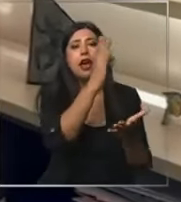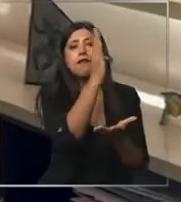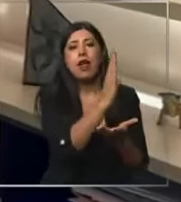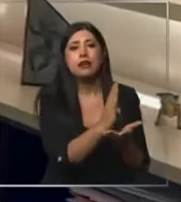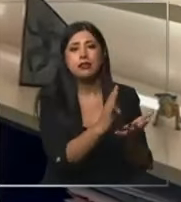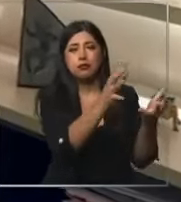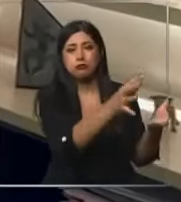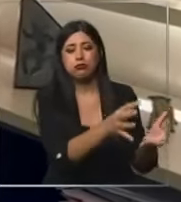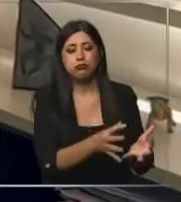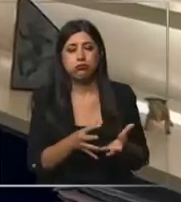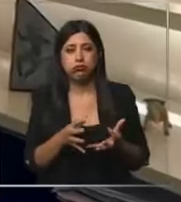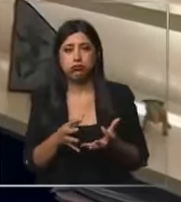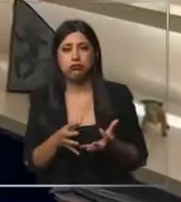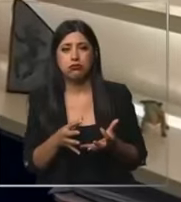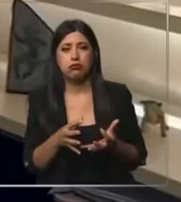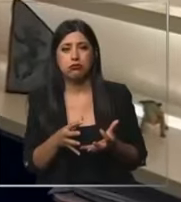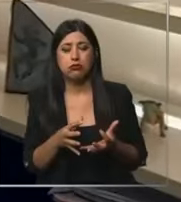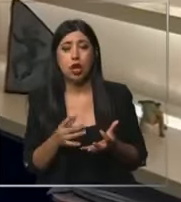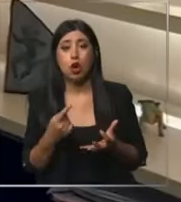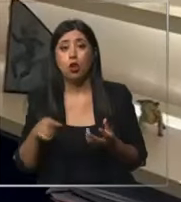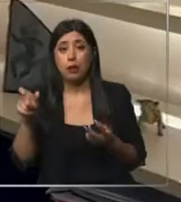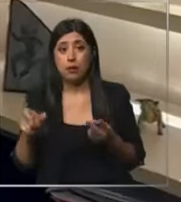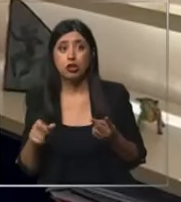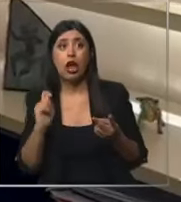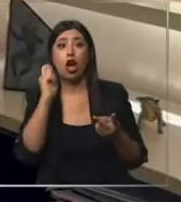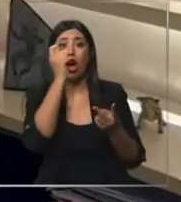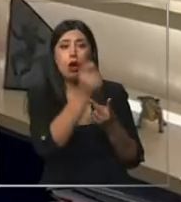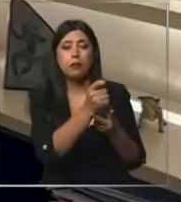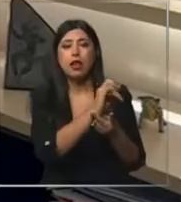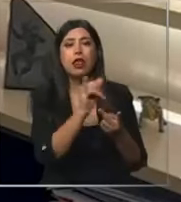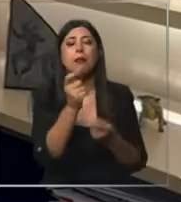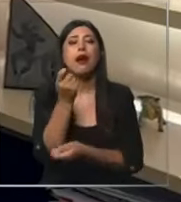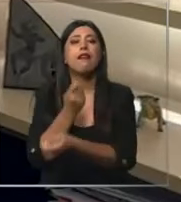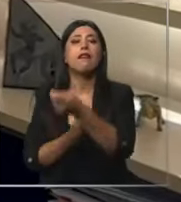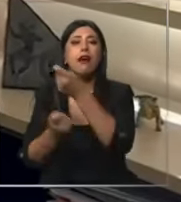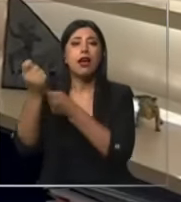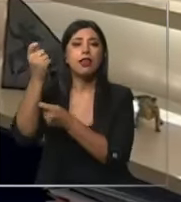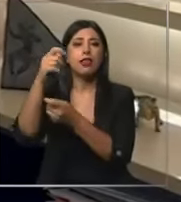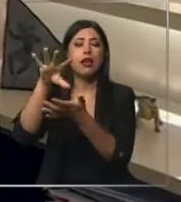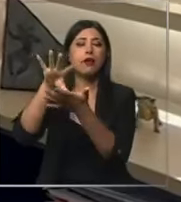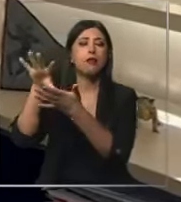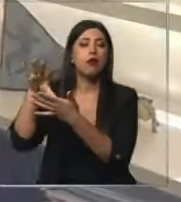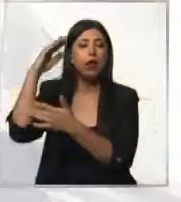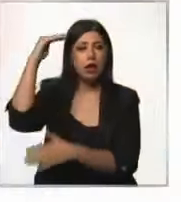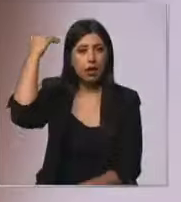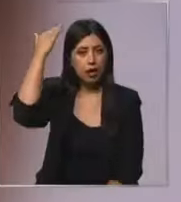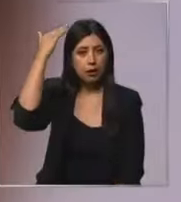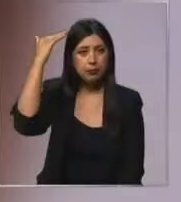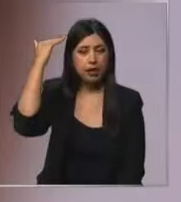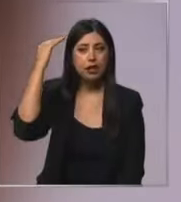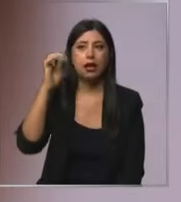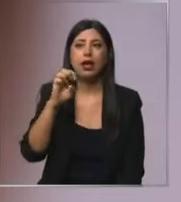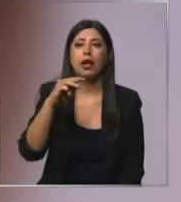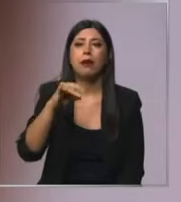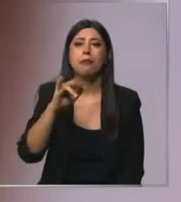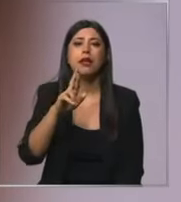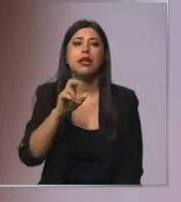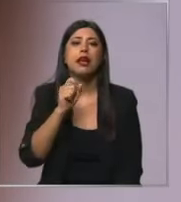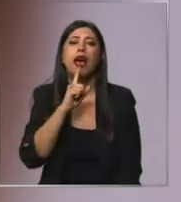Amazonas, oro que el otro imputado compraba y posteriormente exportaba a Emiratos Árabes Unidos. Irfan